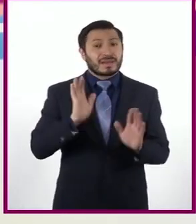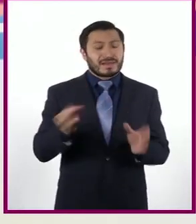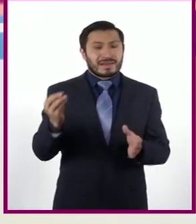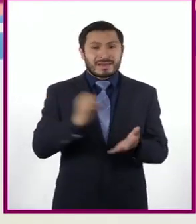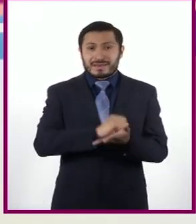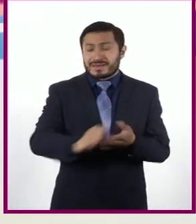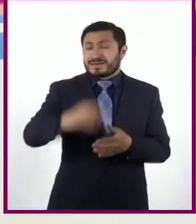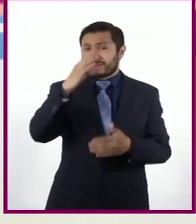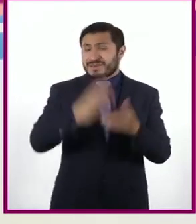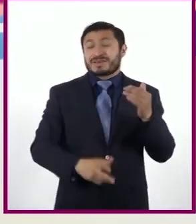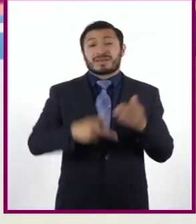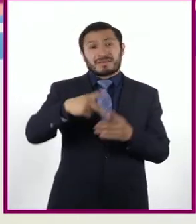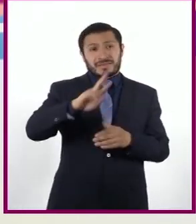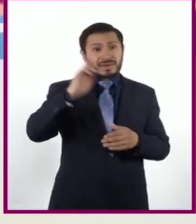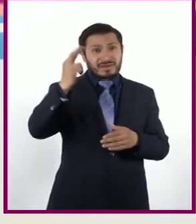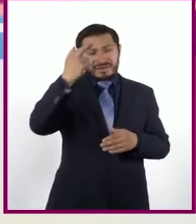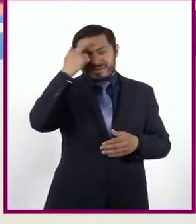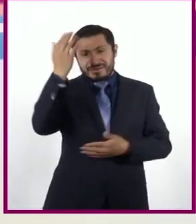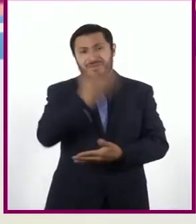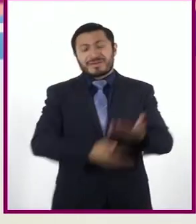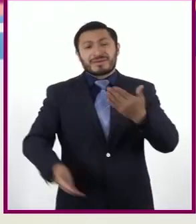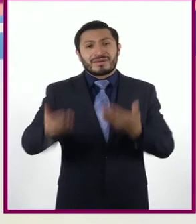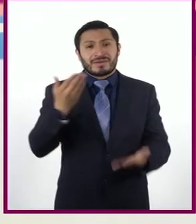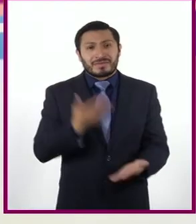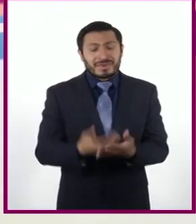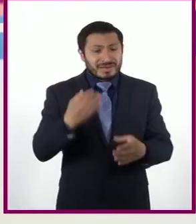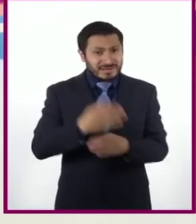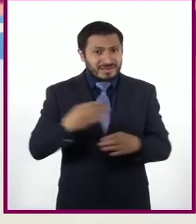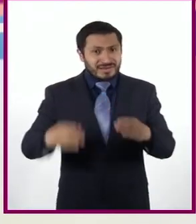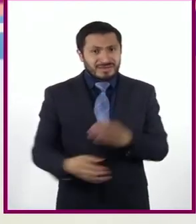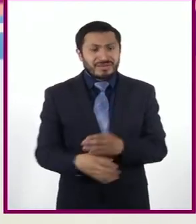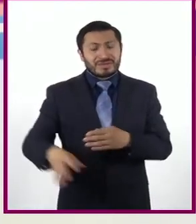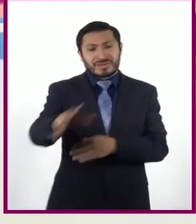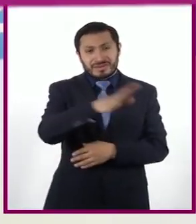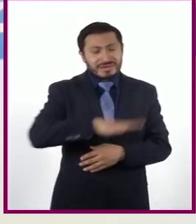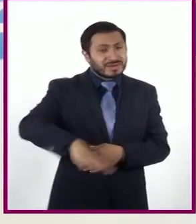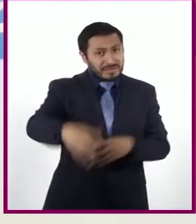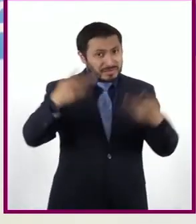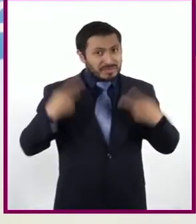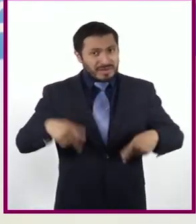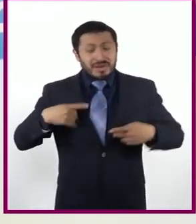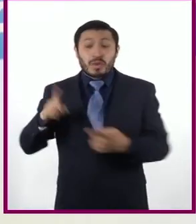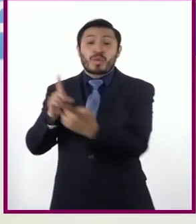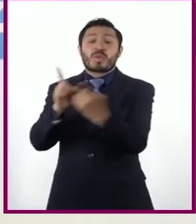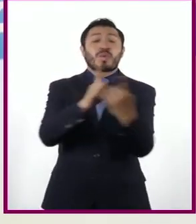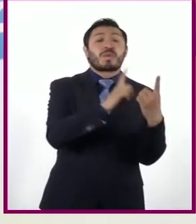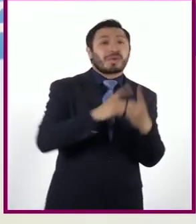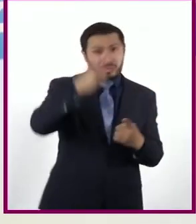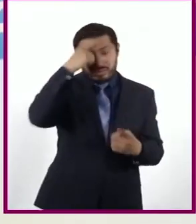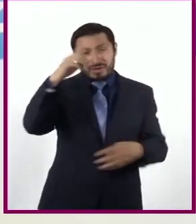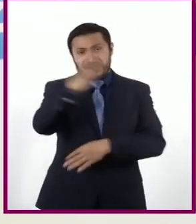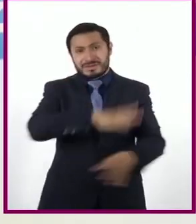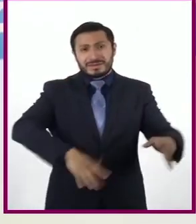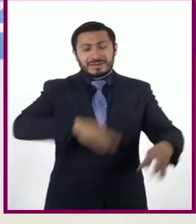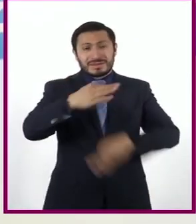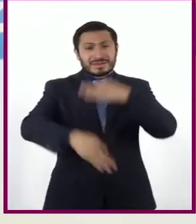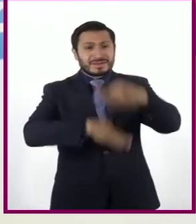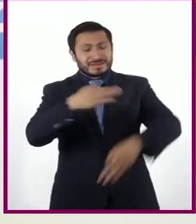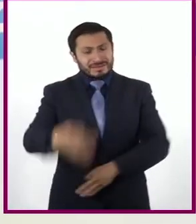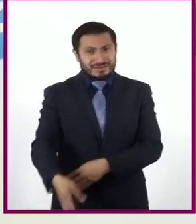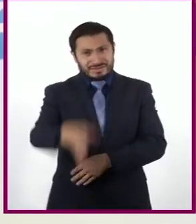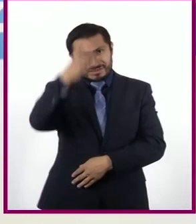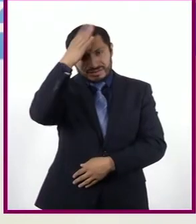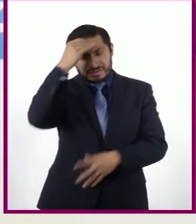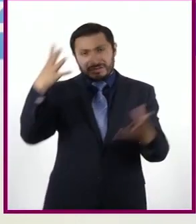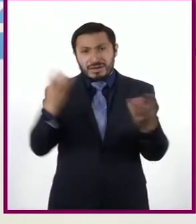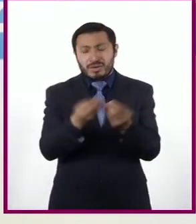pero recuerden compartir lo que aprendieron con las personas que les rodean, para que todas y todos aprendamos a